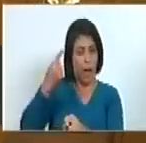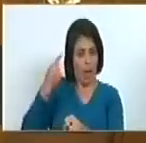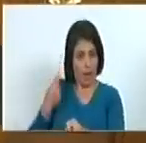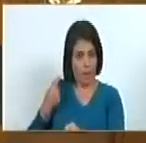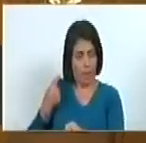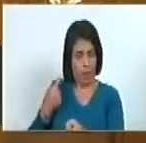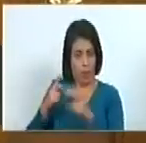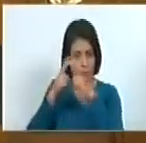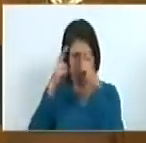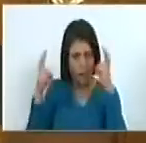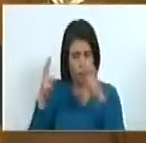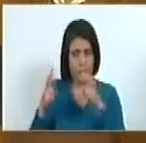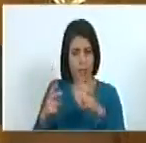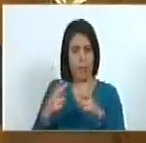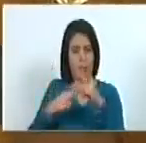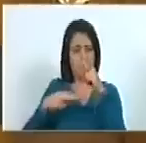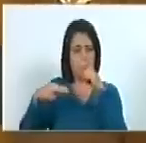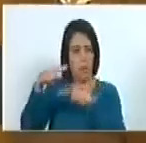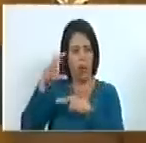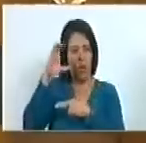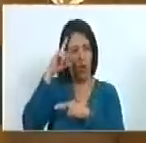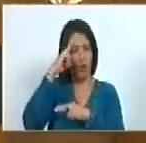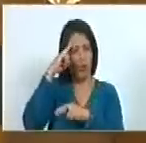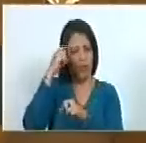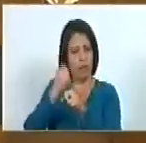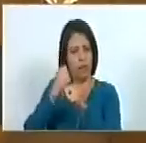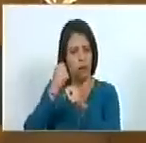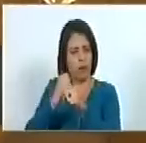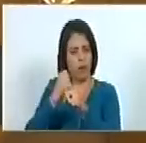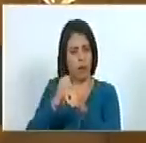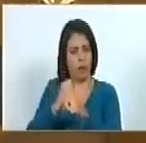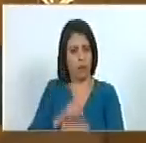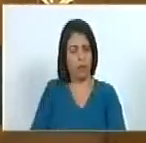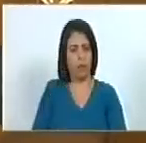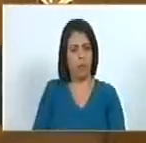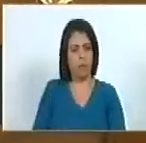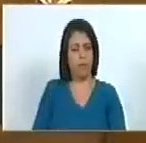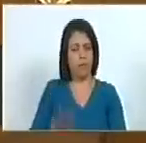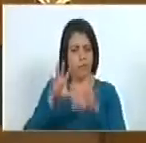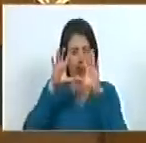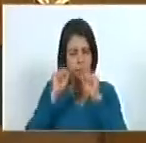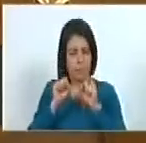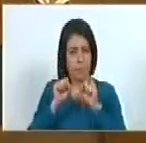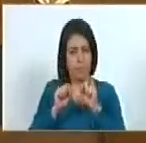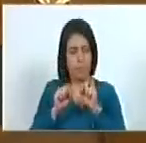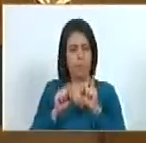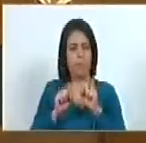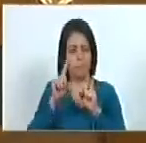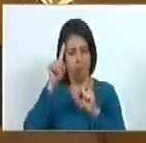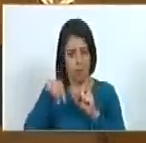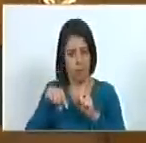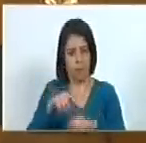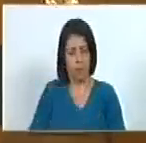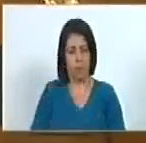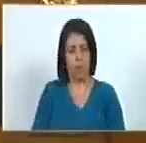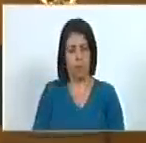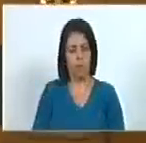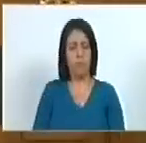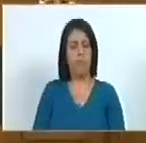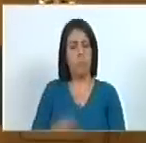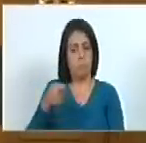ha demostrado un altísimo nivel de conciencia y entiende que además de